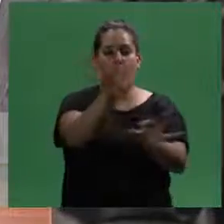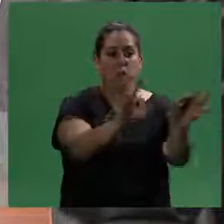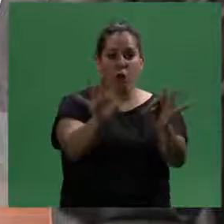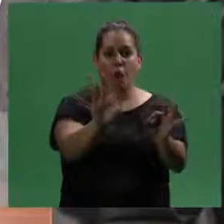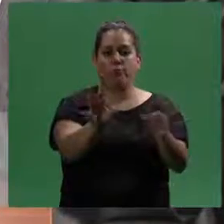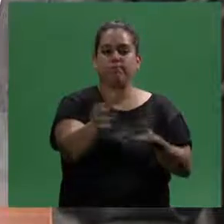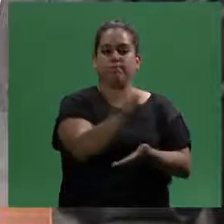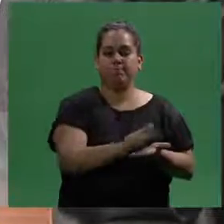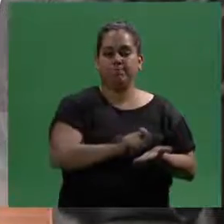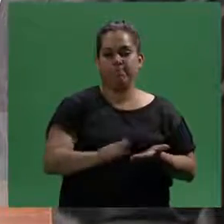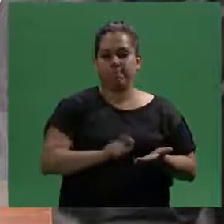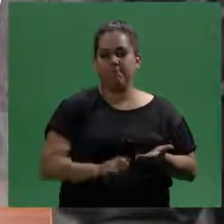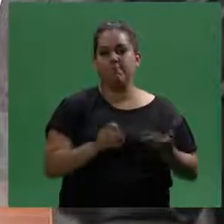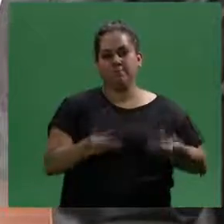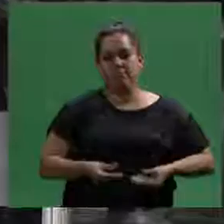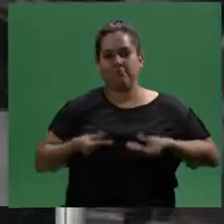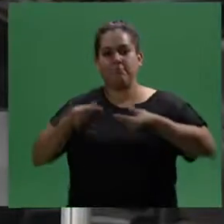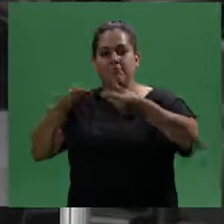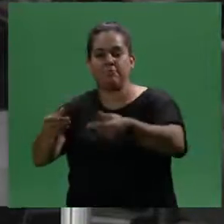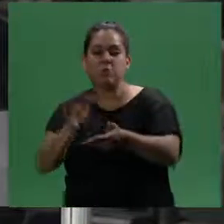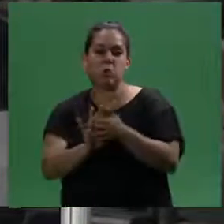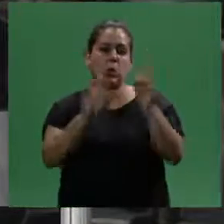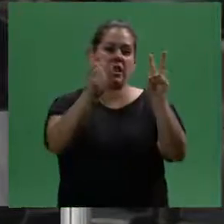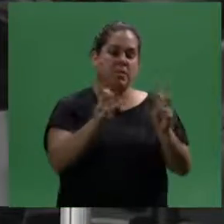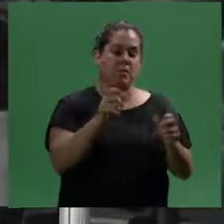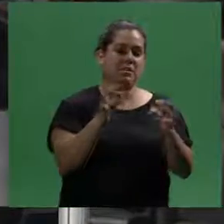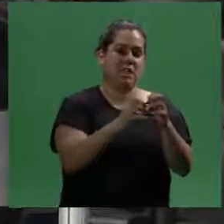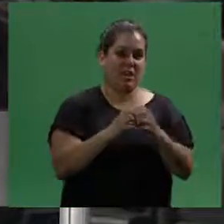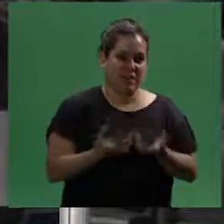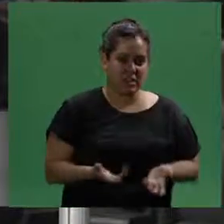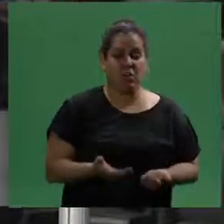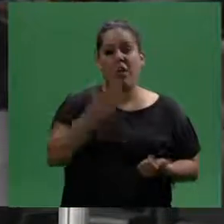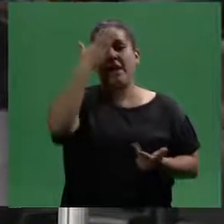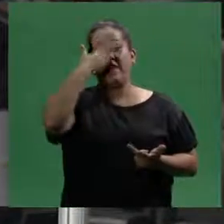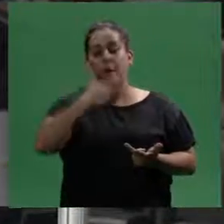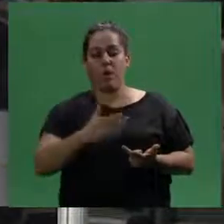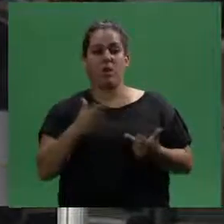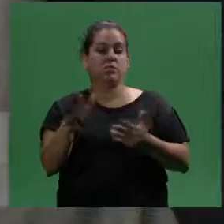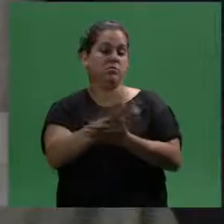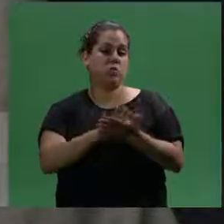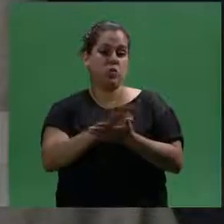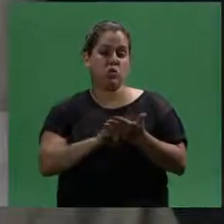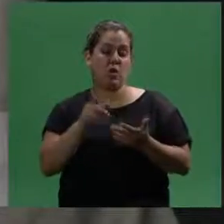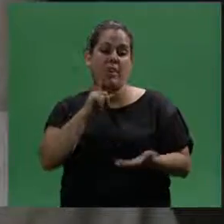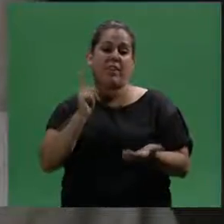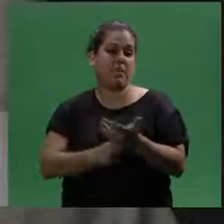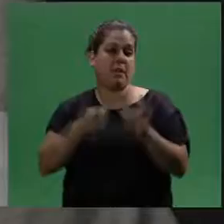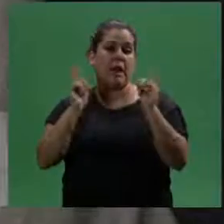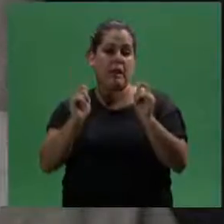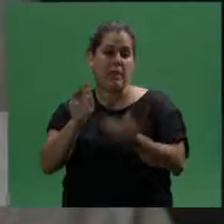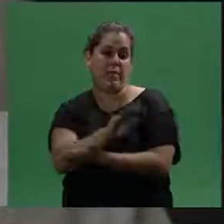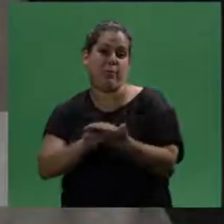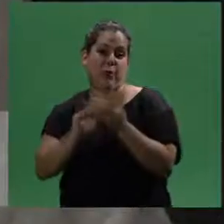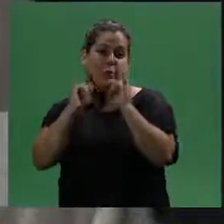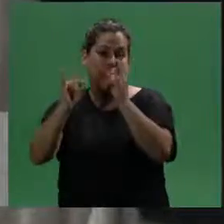organizaciones sociales que tienen relación con el tema en discusión, y después lo que resuelven y dictaminan son